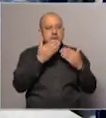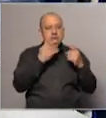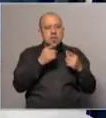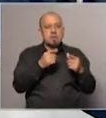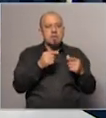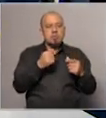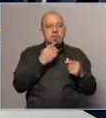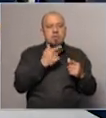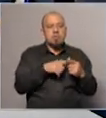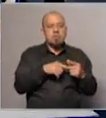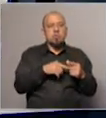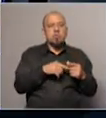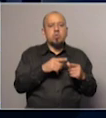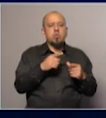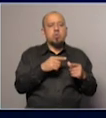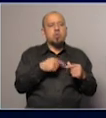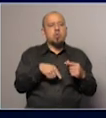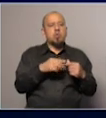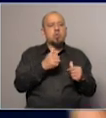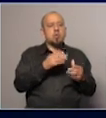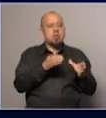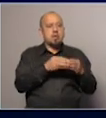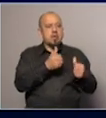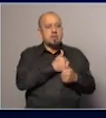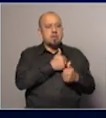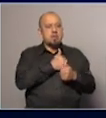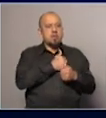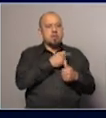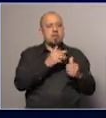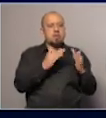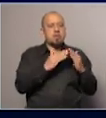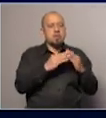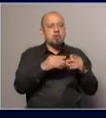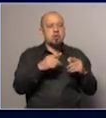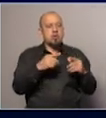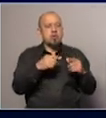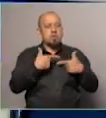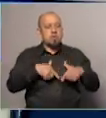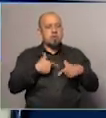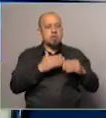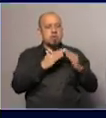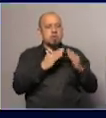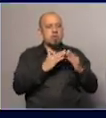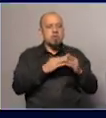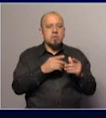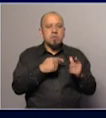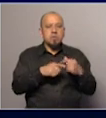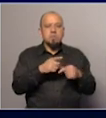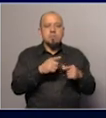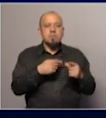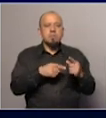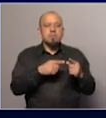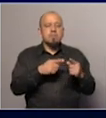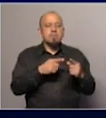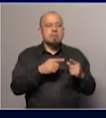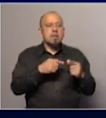se da el caso de que justamente cabildo abierto tiene una fuerte presencia en el ministerio de vivienda y ordenamiento territorial y va a empezar por la ministra y de memoria ir a